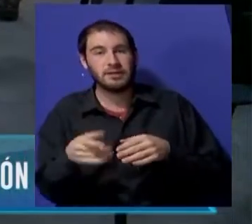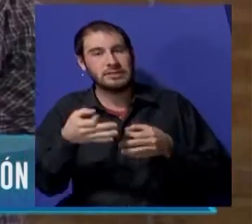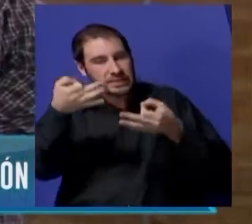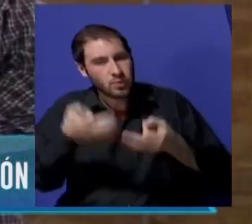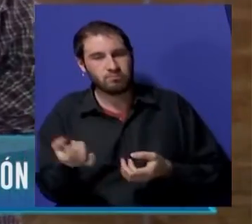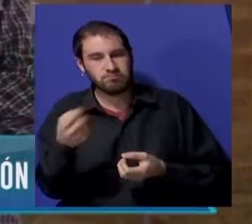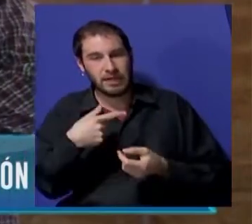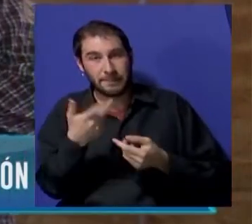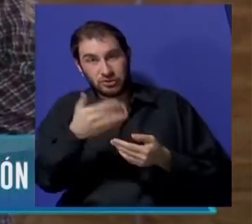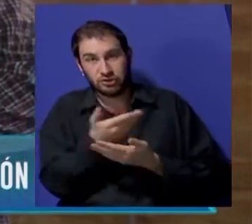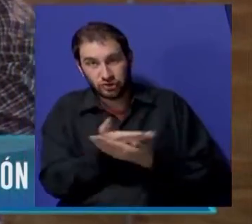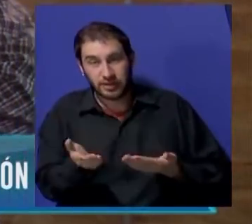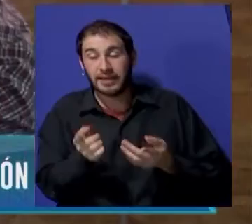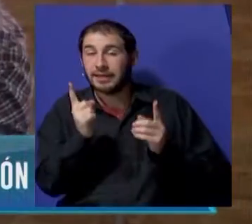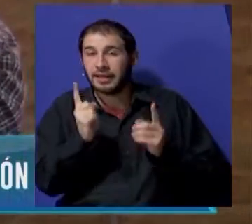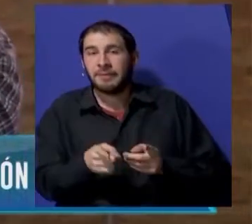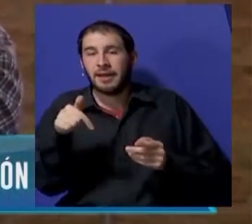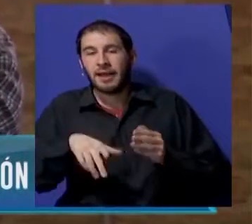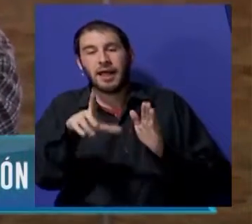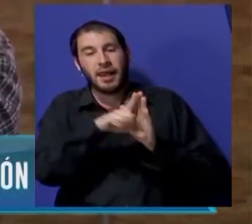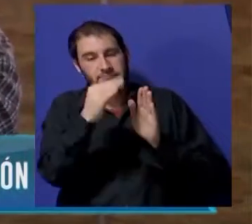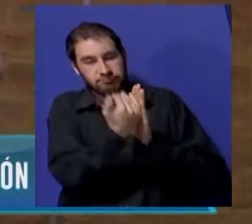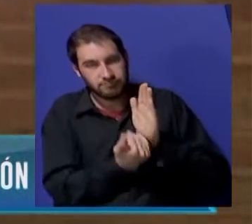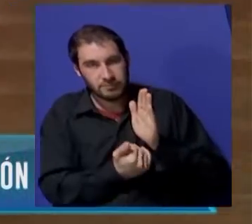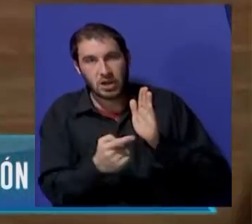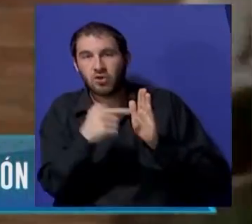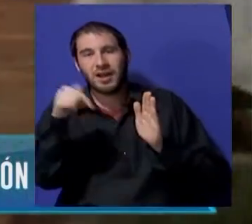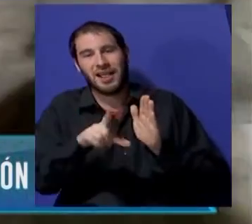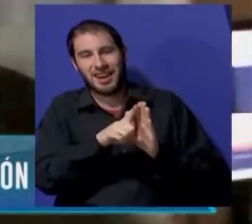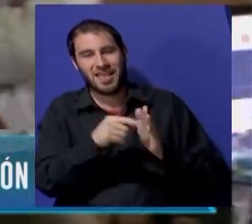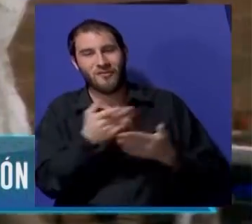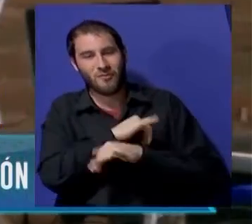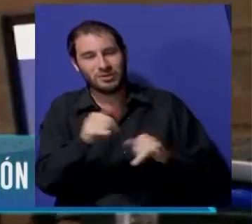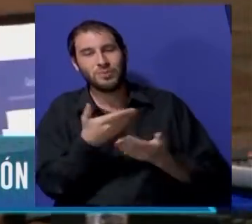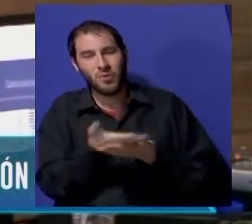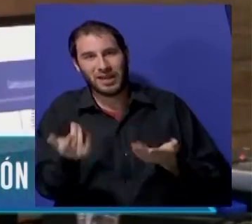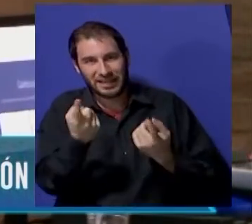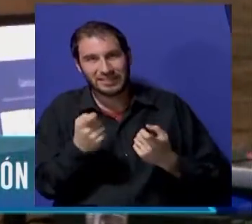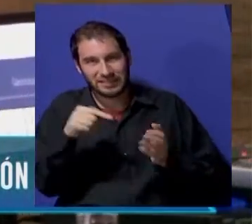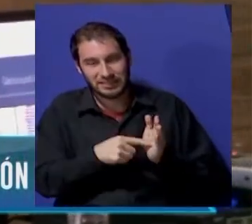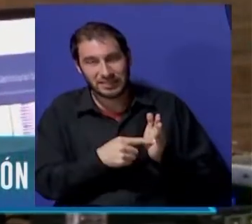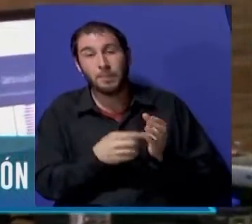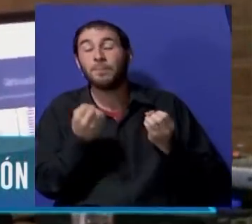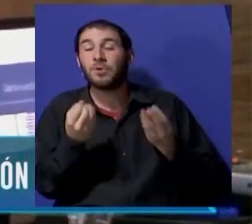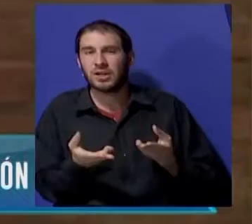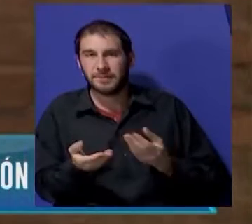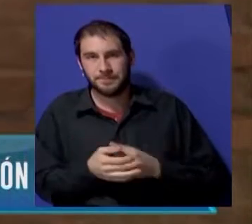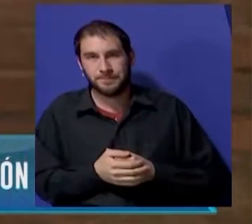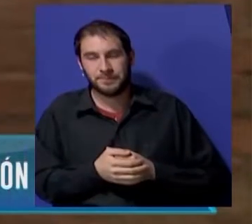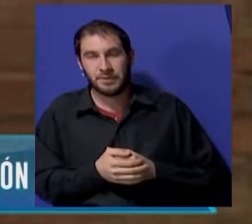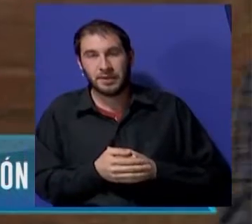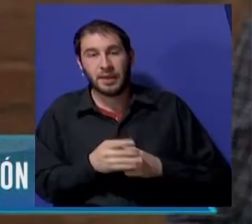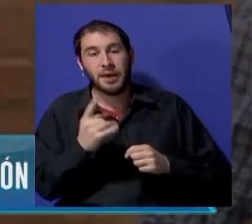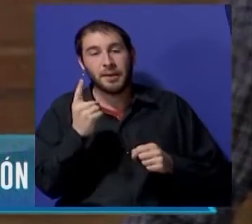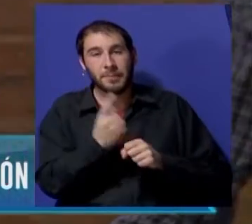como ciudadanos, y también en el marco normativo. Tenemos que tener una ley de acceso a la información pública. ¿Por qué? Porque primero es